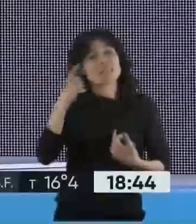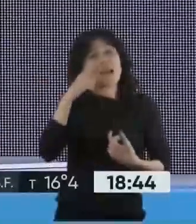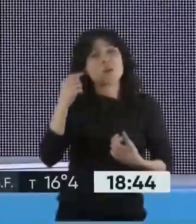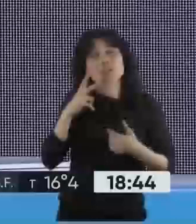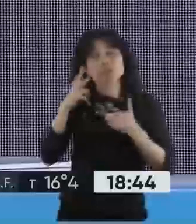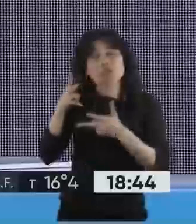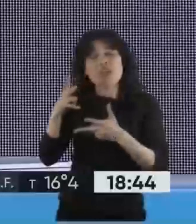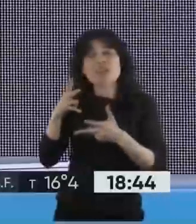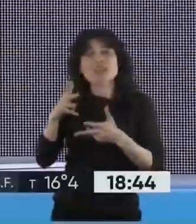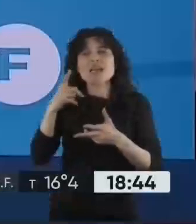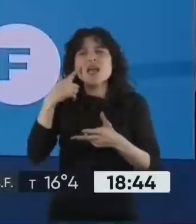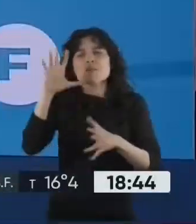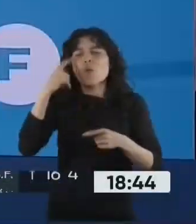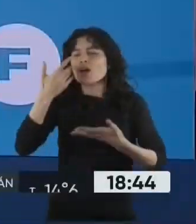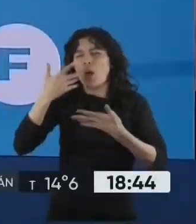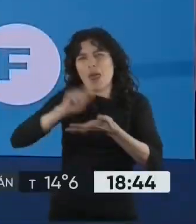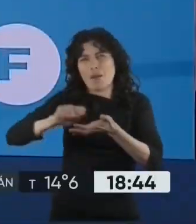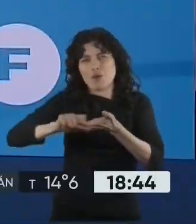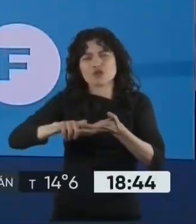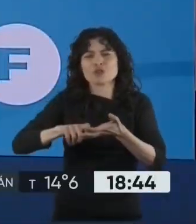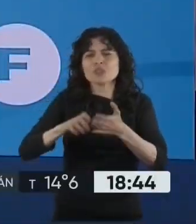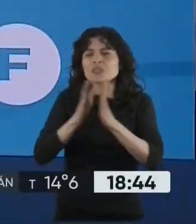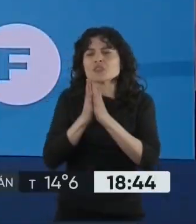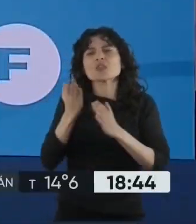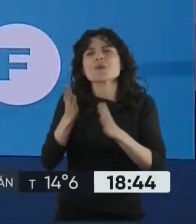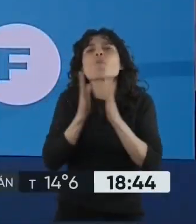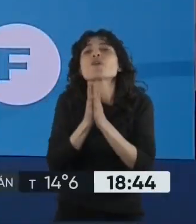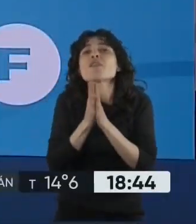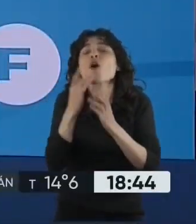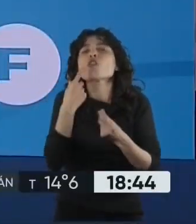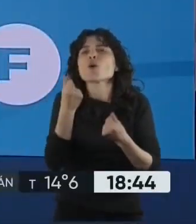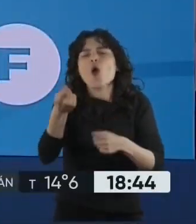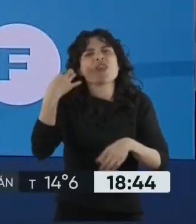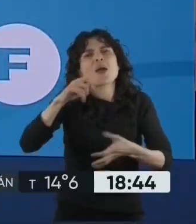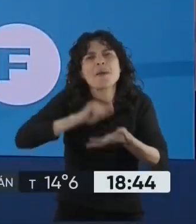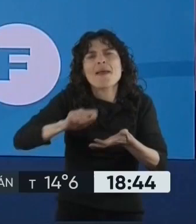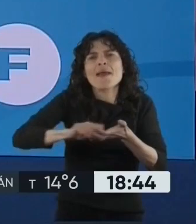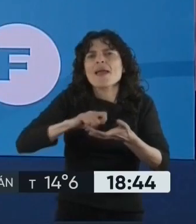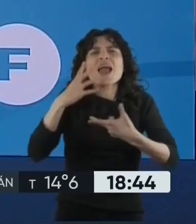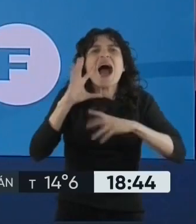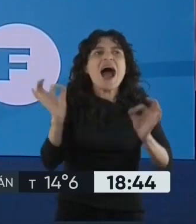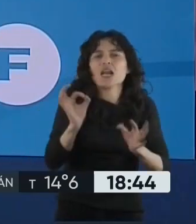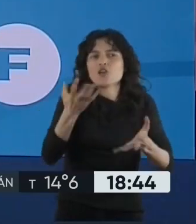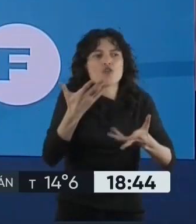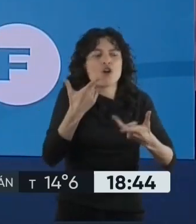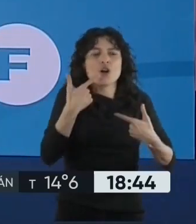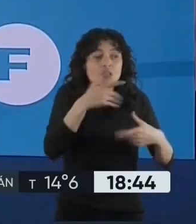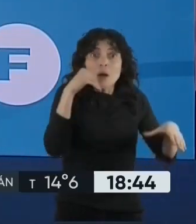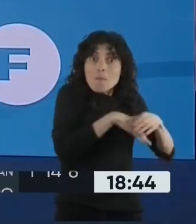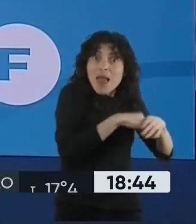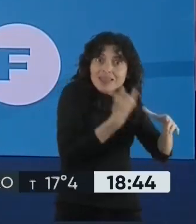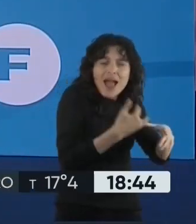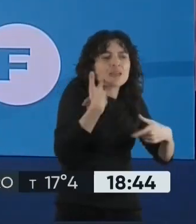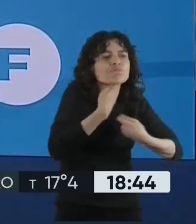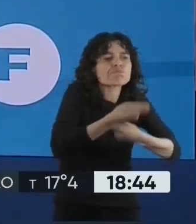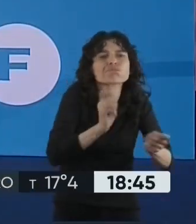un documento que vos tenías la lapicera, yo lo que te pido es que la uses. La uses con los que tienen que darle cosas al